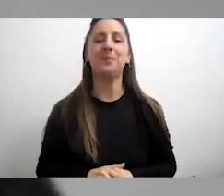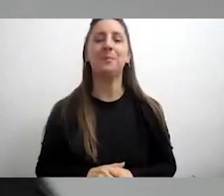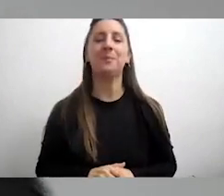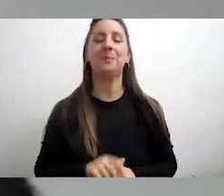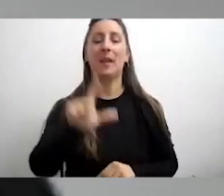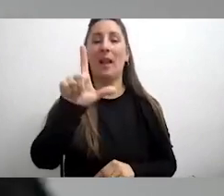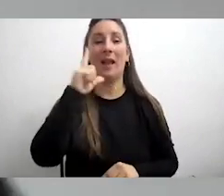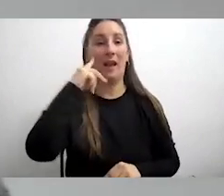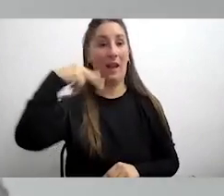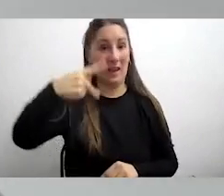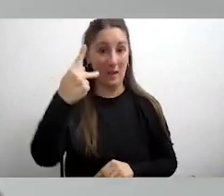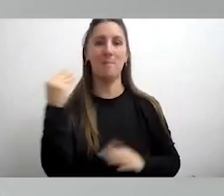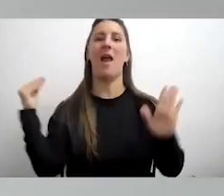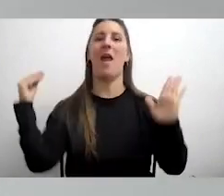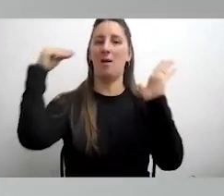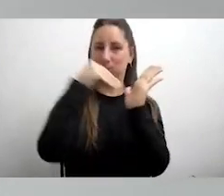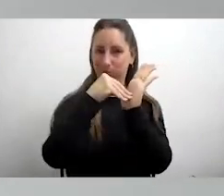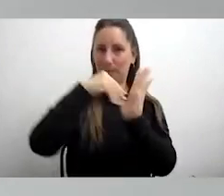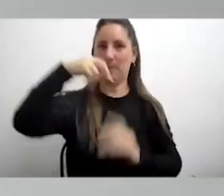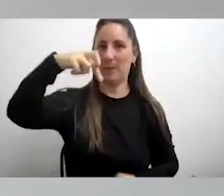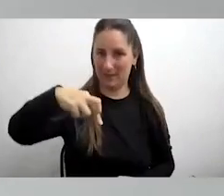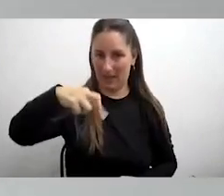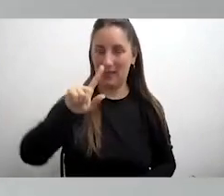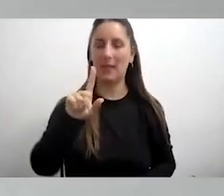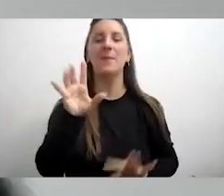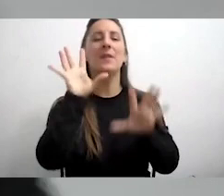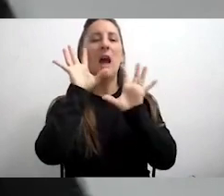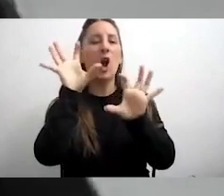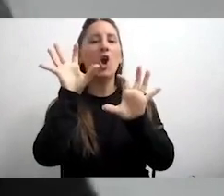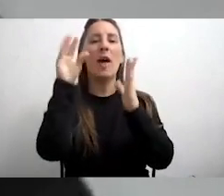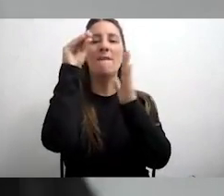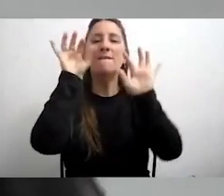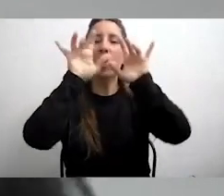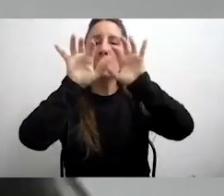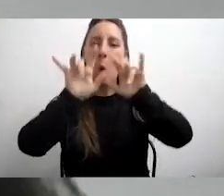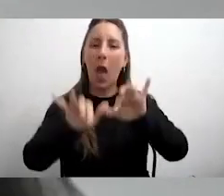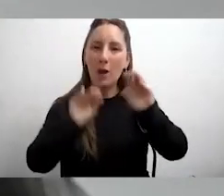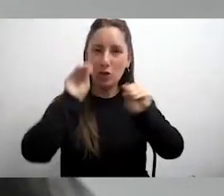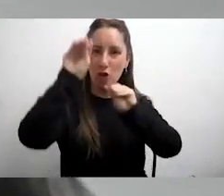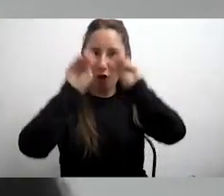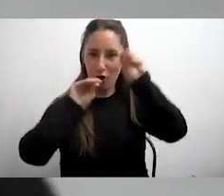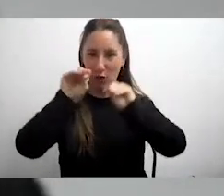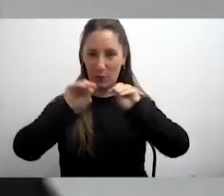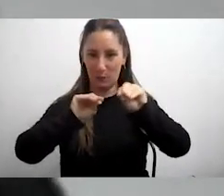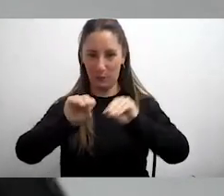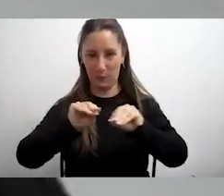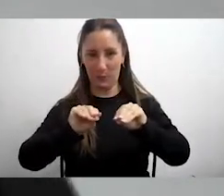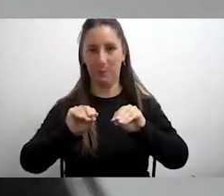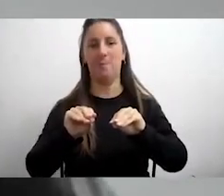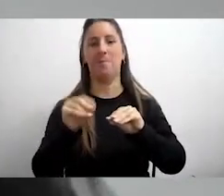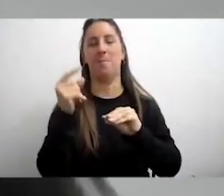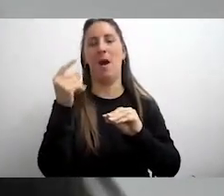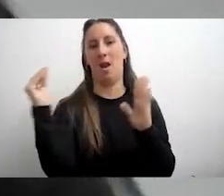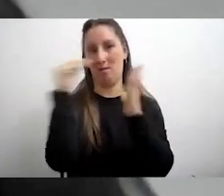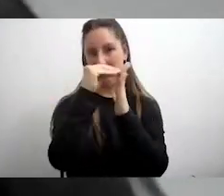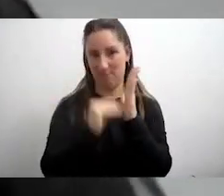que puedan dar el presente. Recuerden, por favor, tratar de completar el formulario para registrárselos,